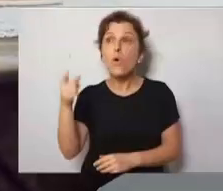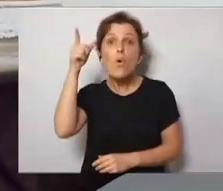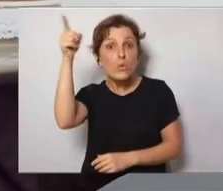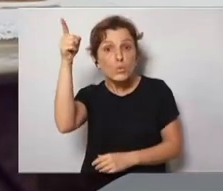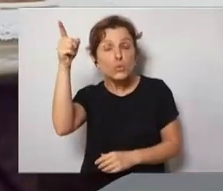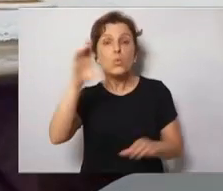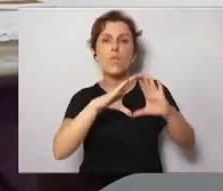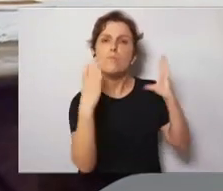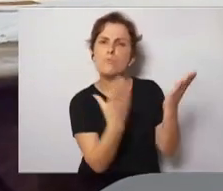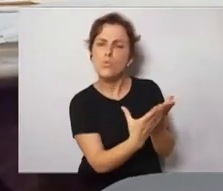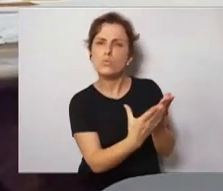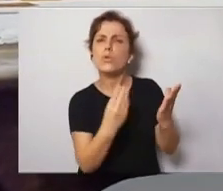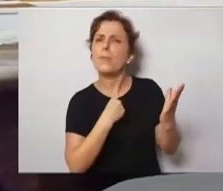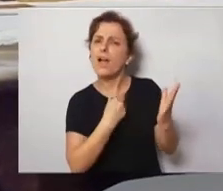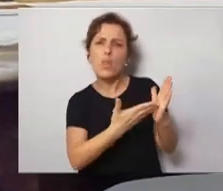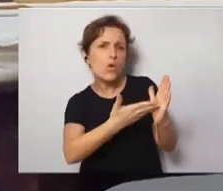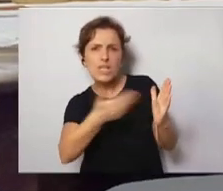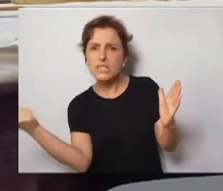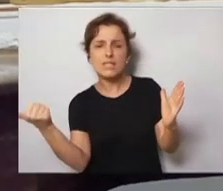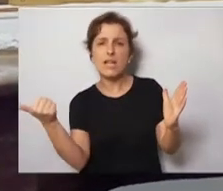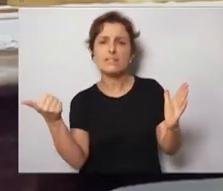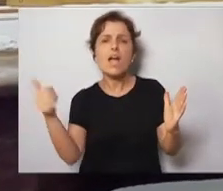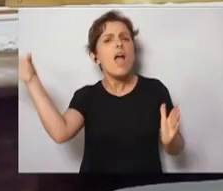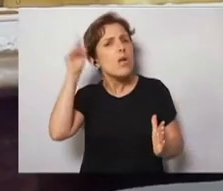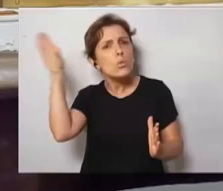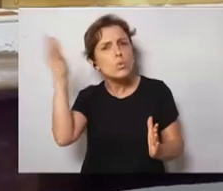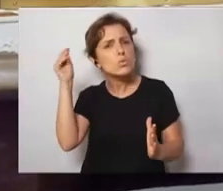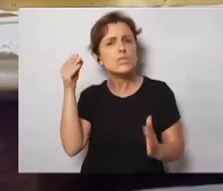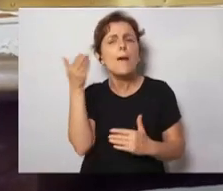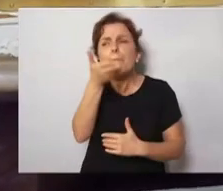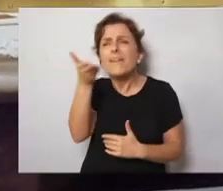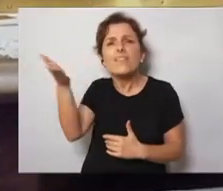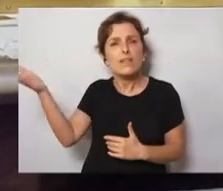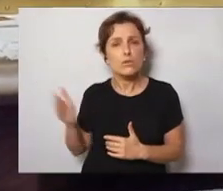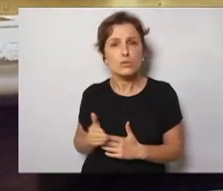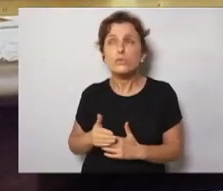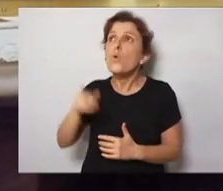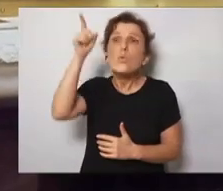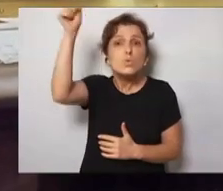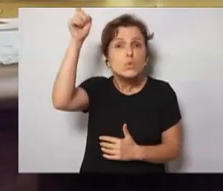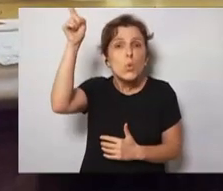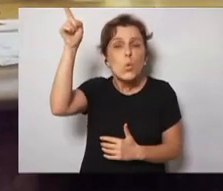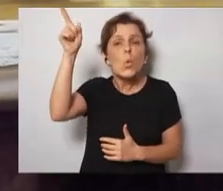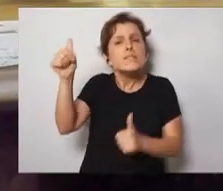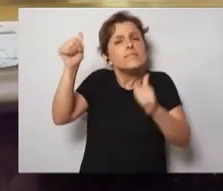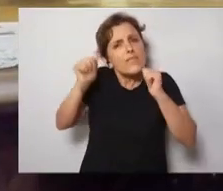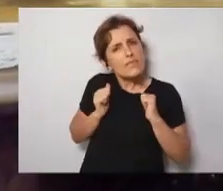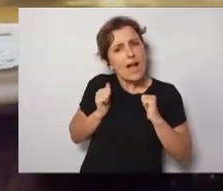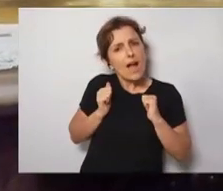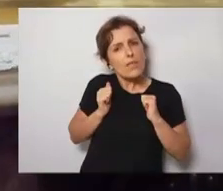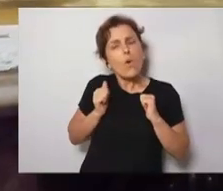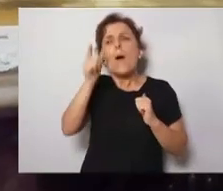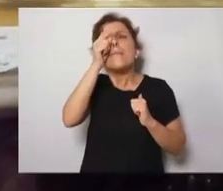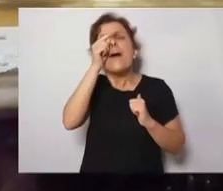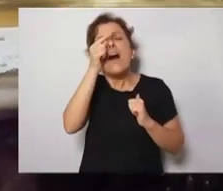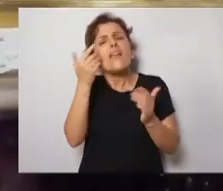porque quizás el pecado del mundo atiende nuestras súplicas porque estás sentado a la